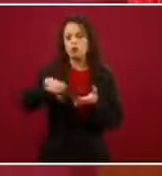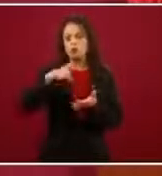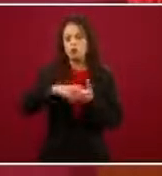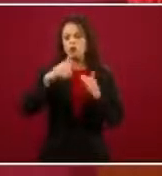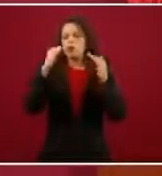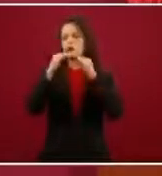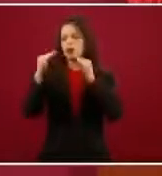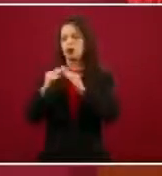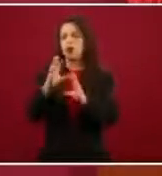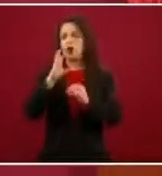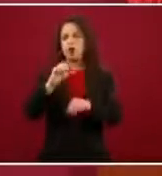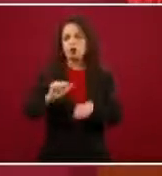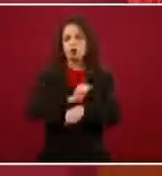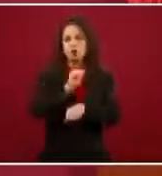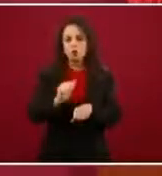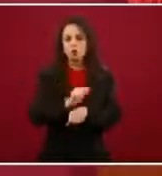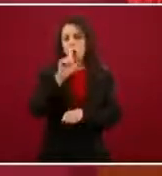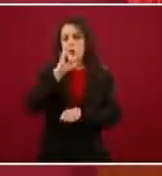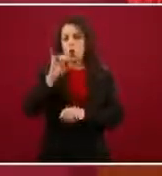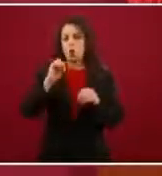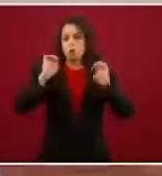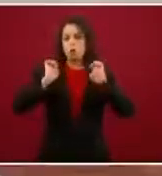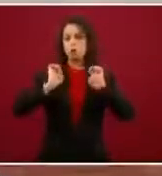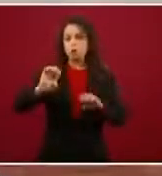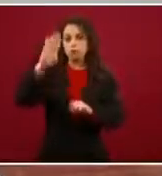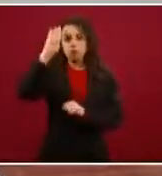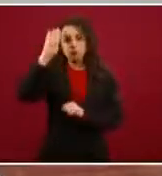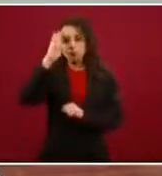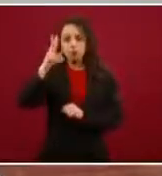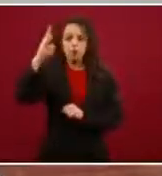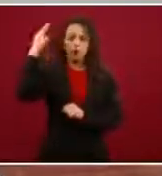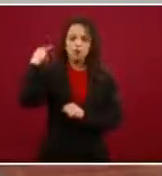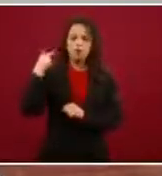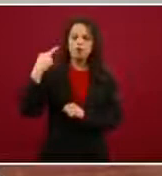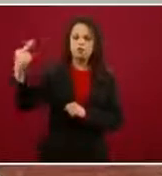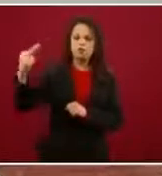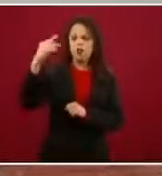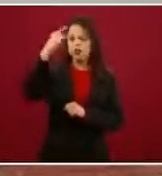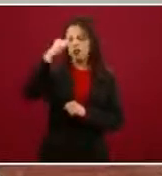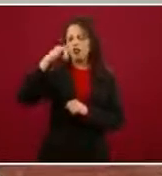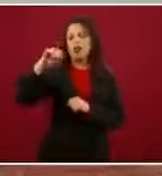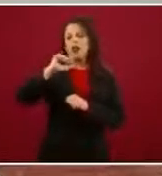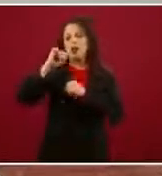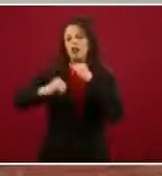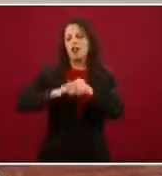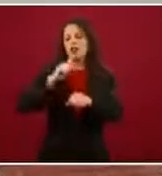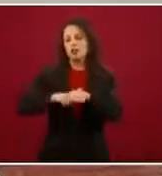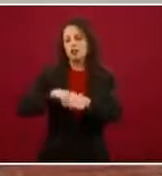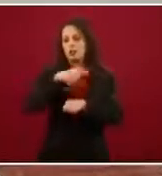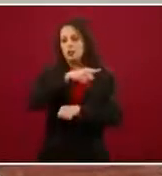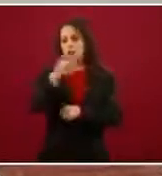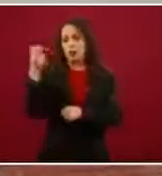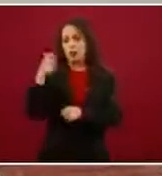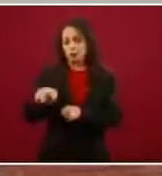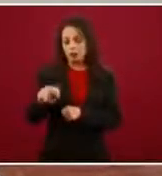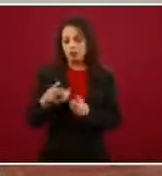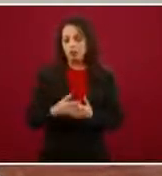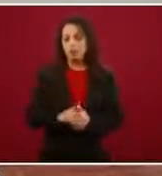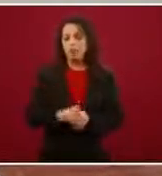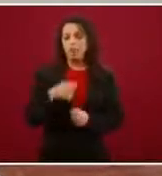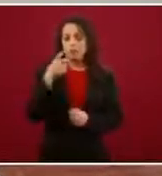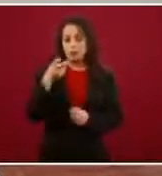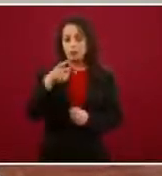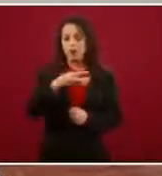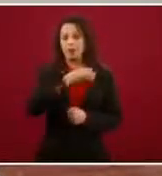lujo. Además, hay transferencias internacionales y viajes internacionales pagados por las cuentas del testaferro de esta organización